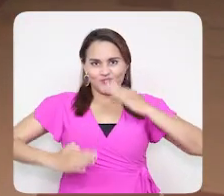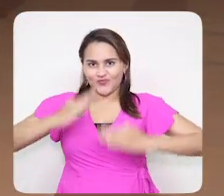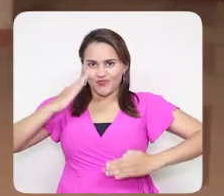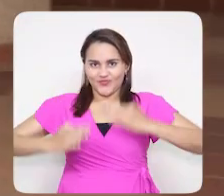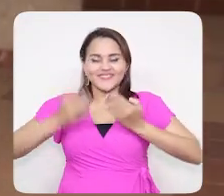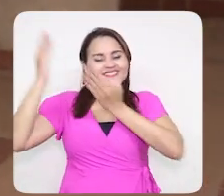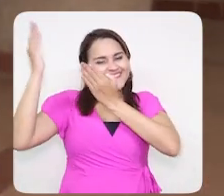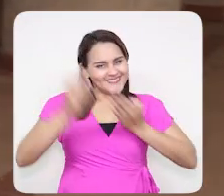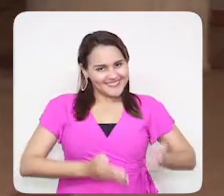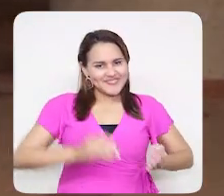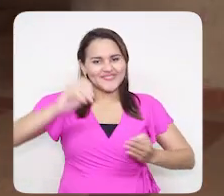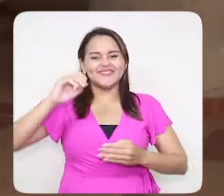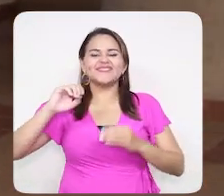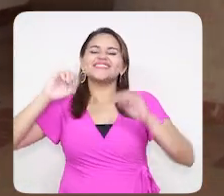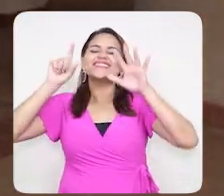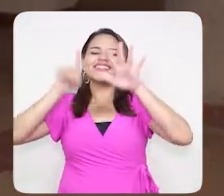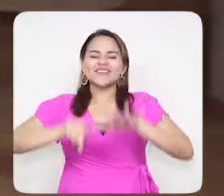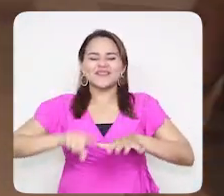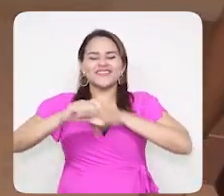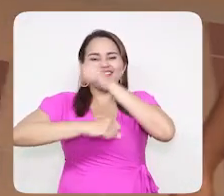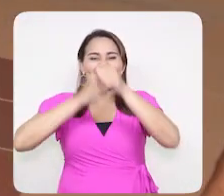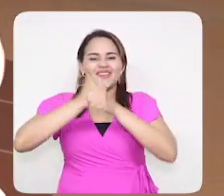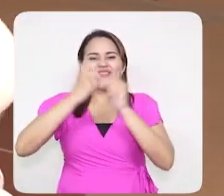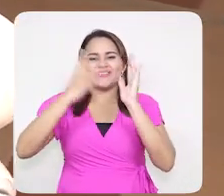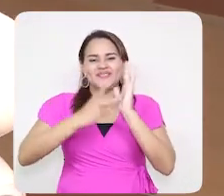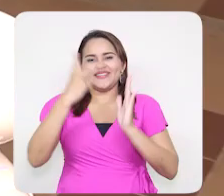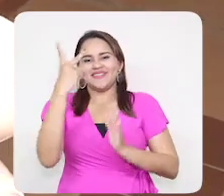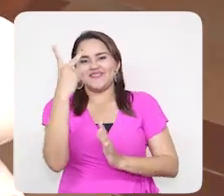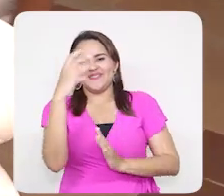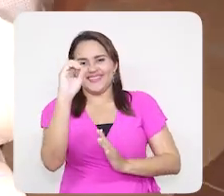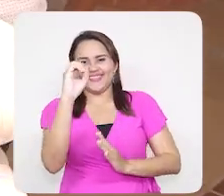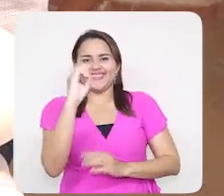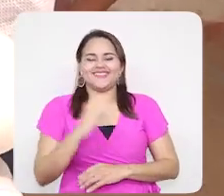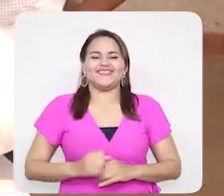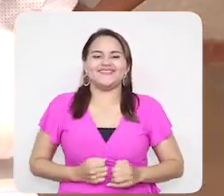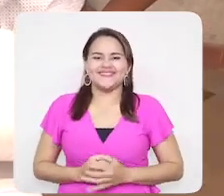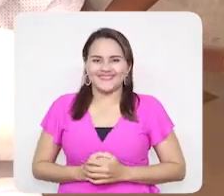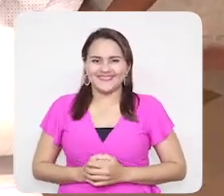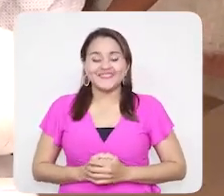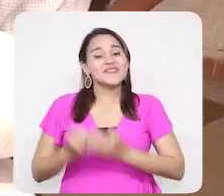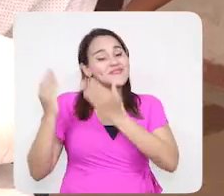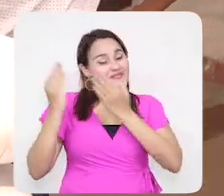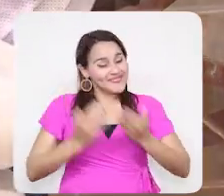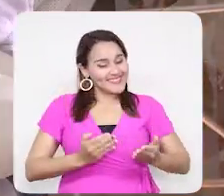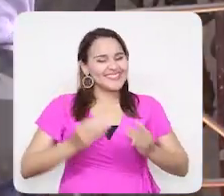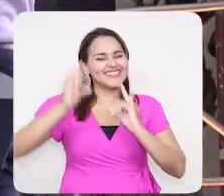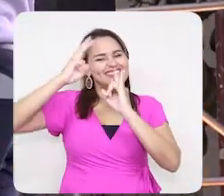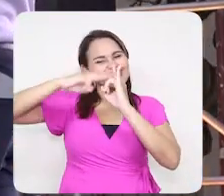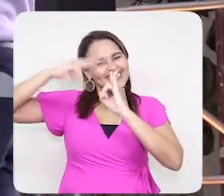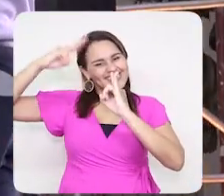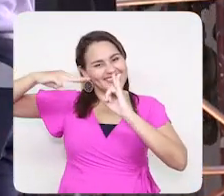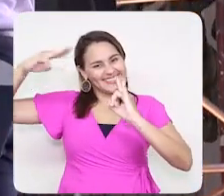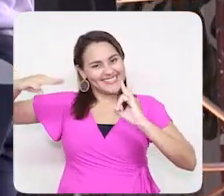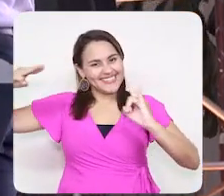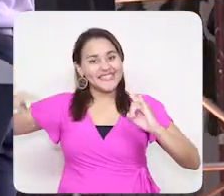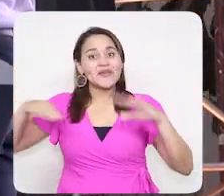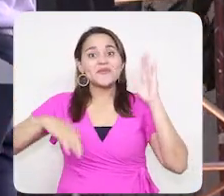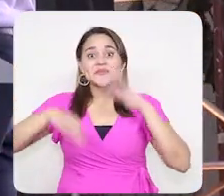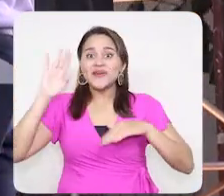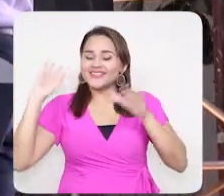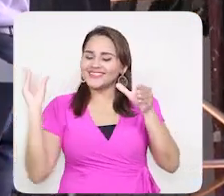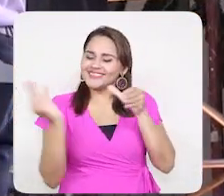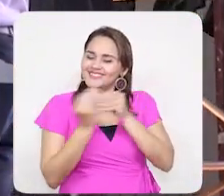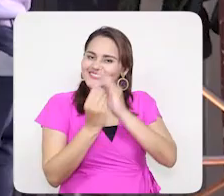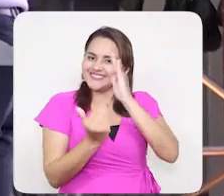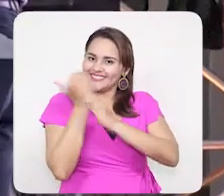Juliet, el robot humanoide de Unimagdalena, recibió a los jóvenes en su ingreso al periodo 2021. Bienvenidos a la Universidad